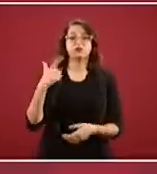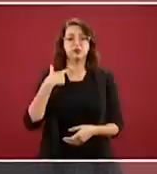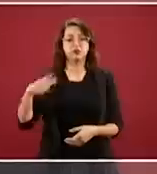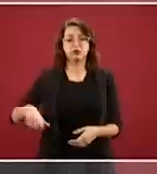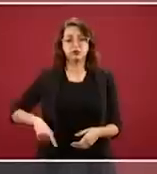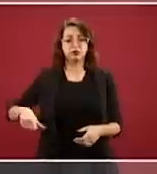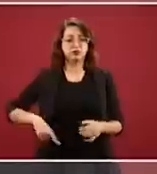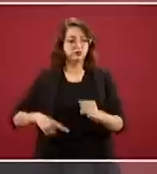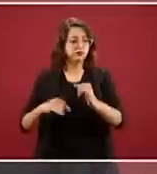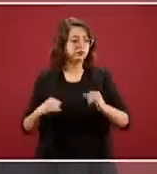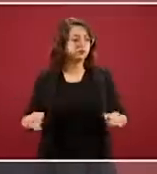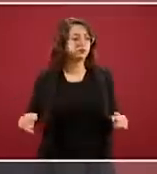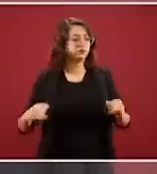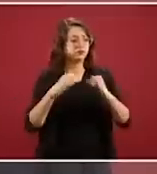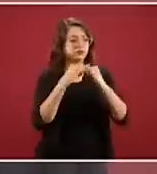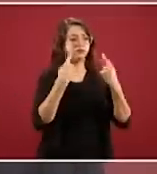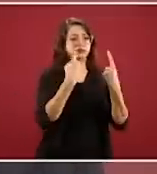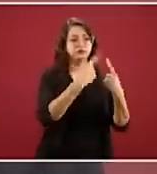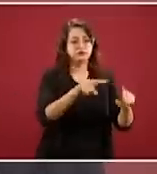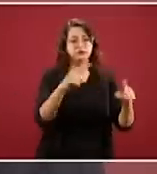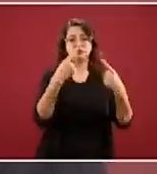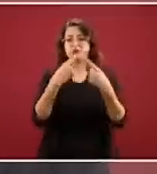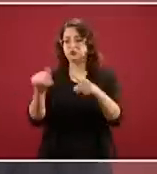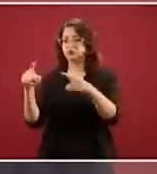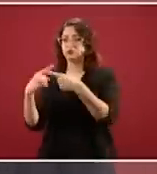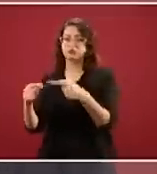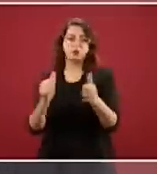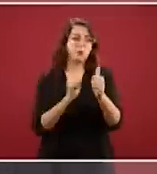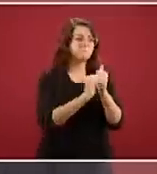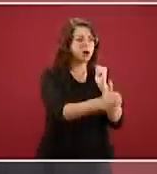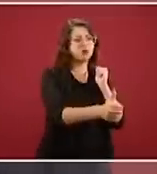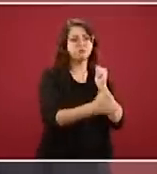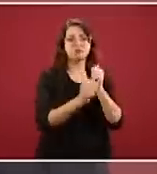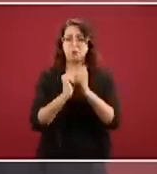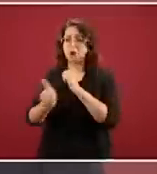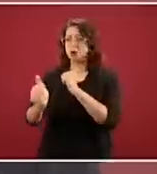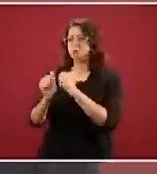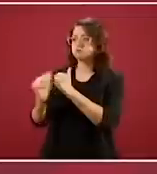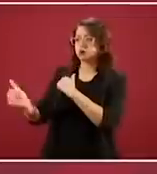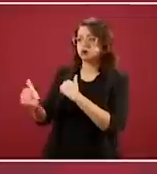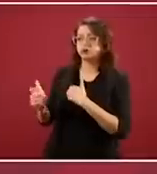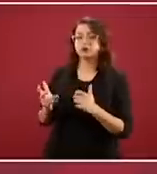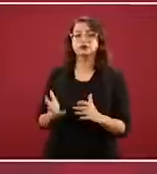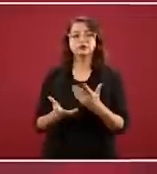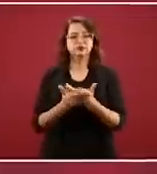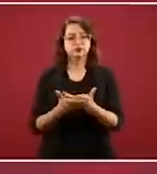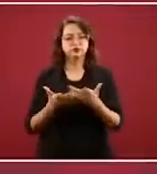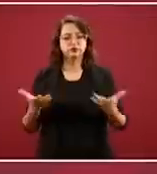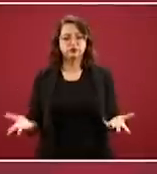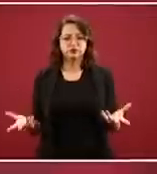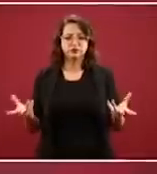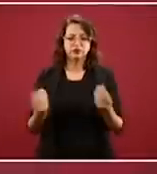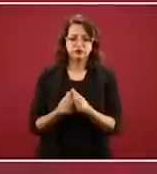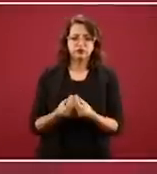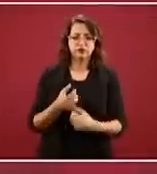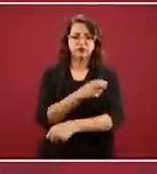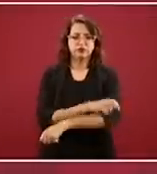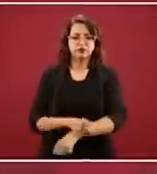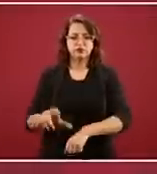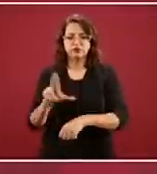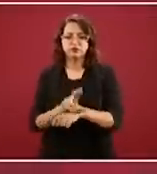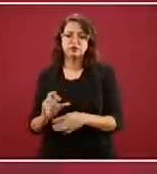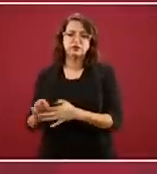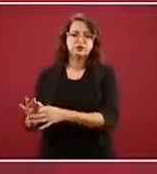institución, cada dependencia trabajaba por su cuenta. Ahora estamos trabajando en forma coordinada.